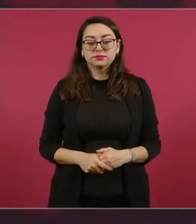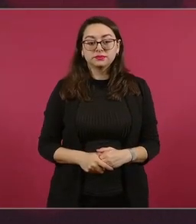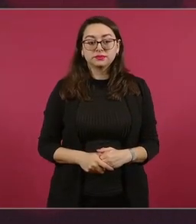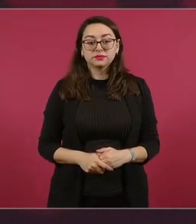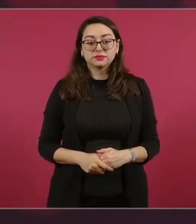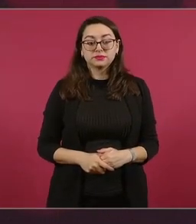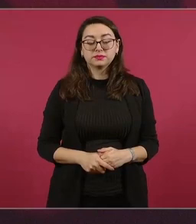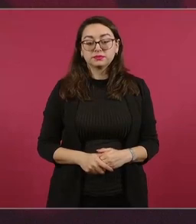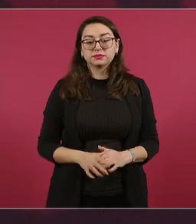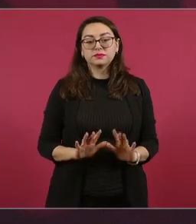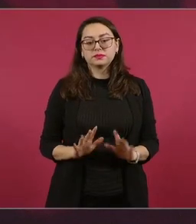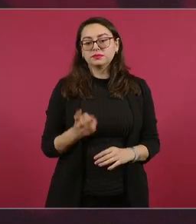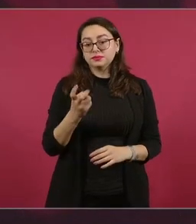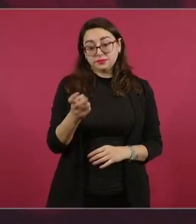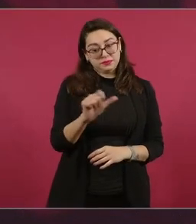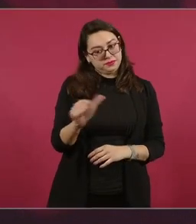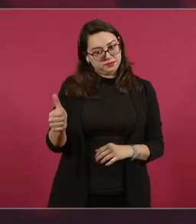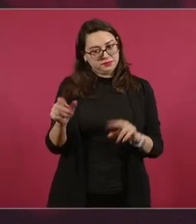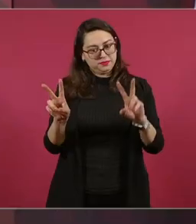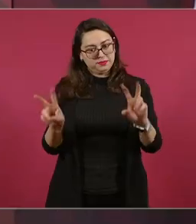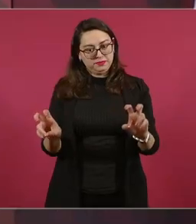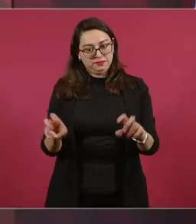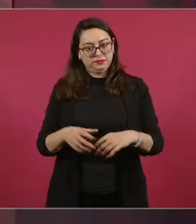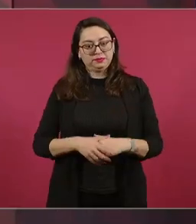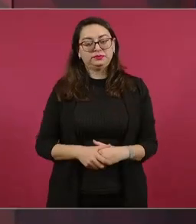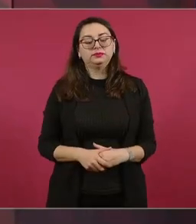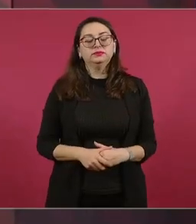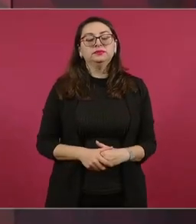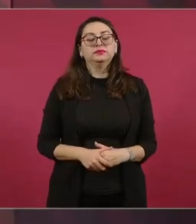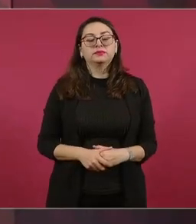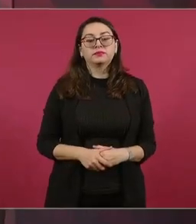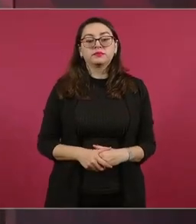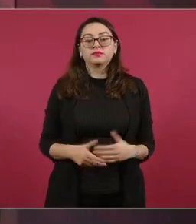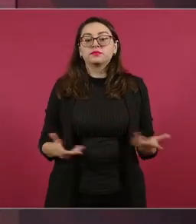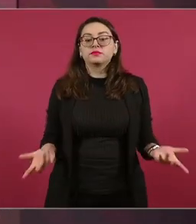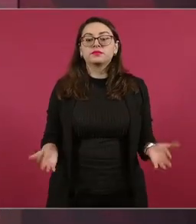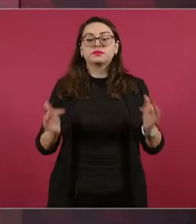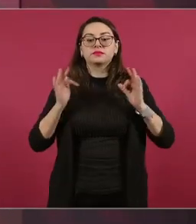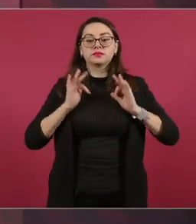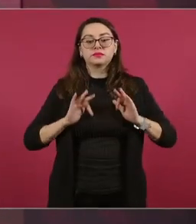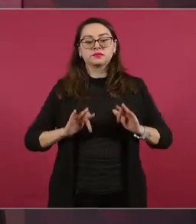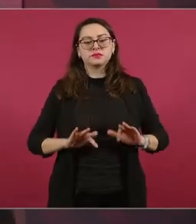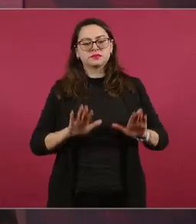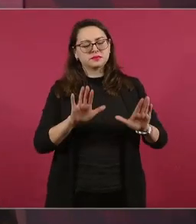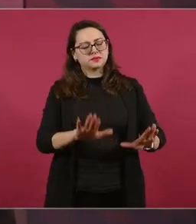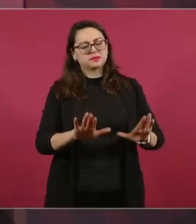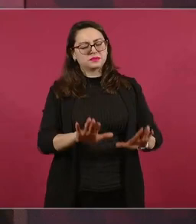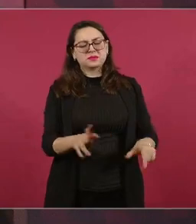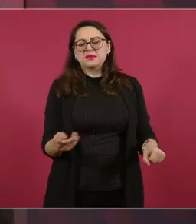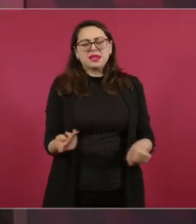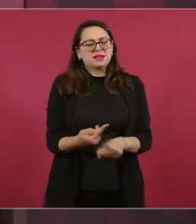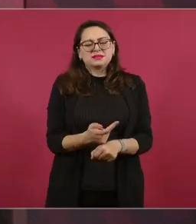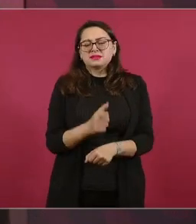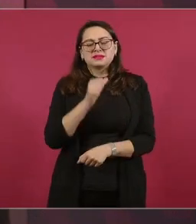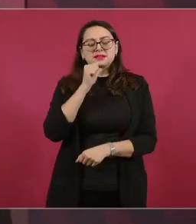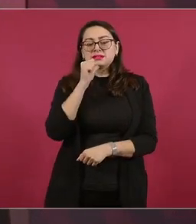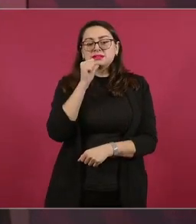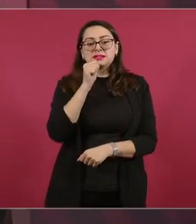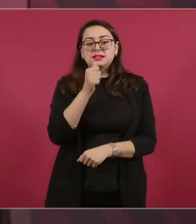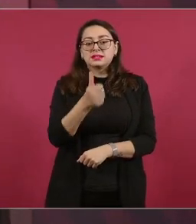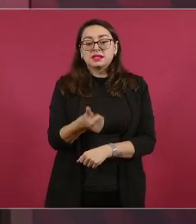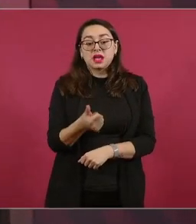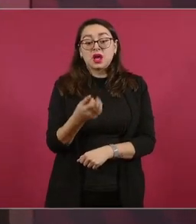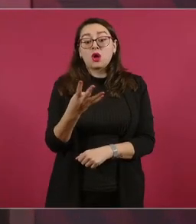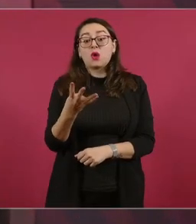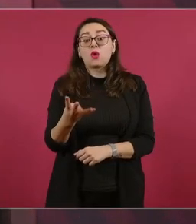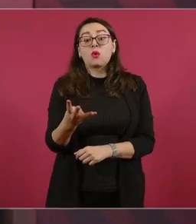Bueno, ese es otro asunto, pero ya. Entonces, pero tranquilos, no va a pasar nada. Ya